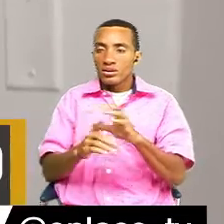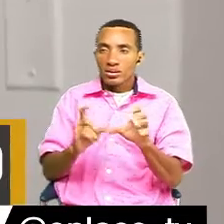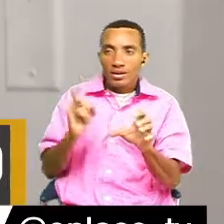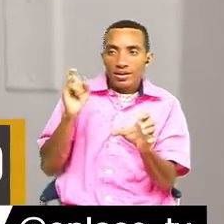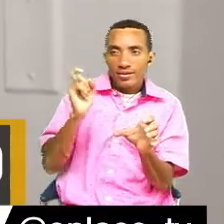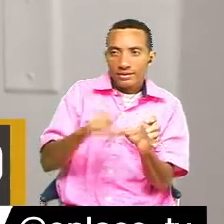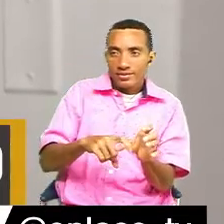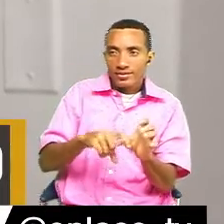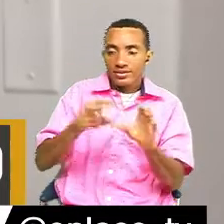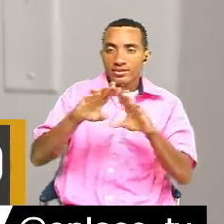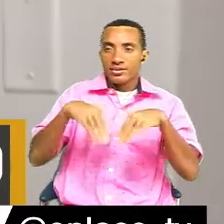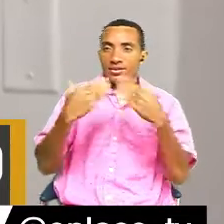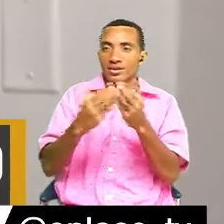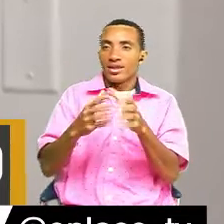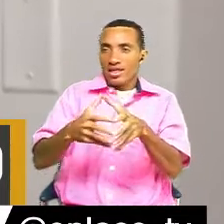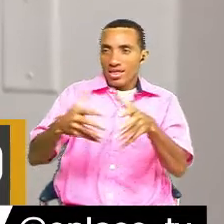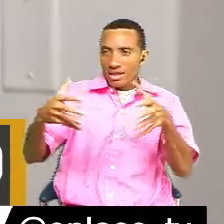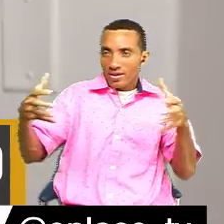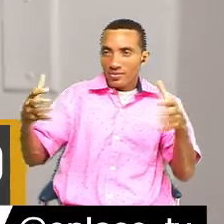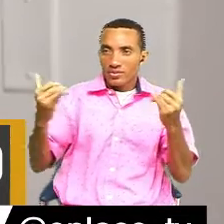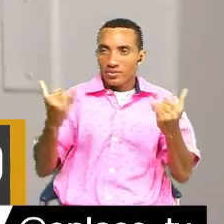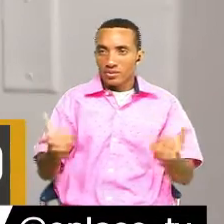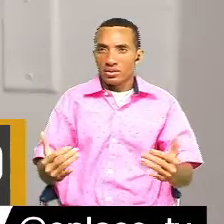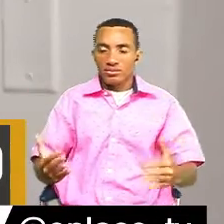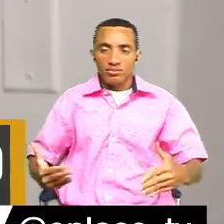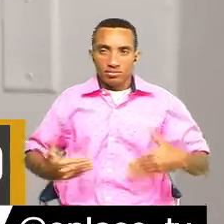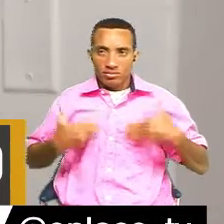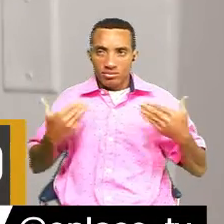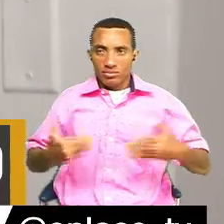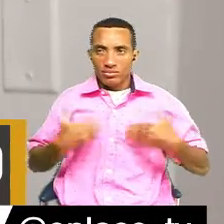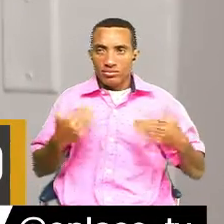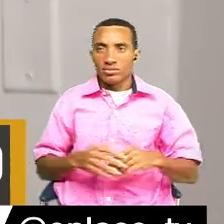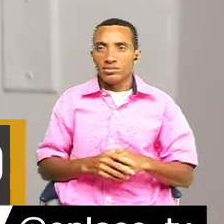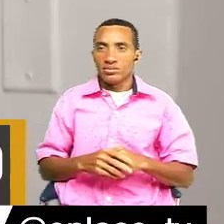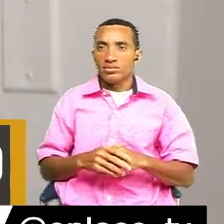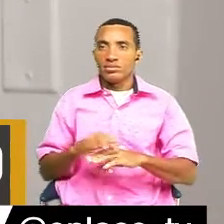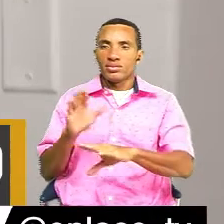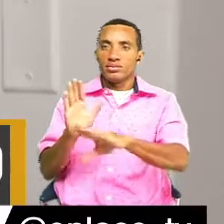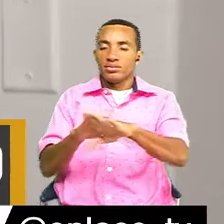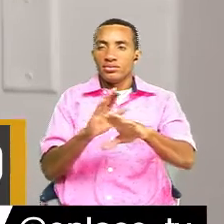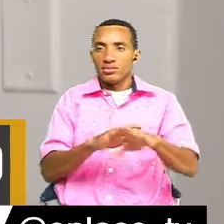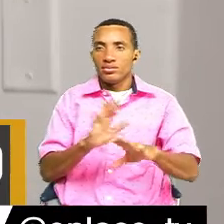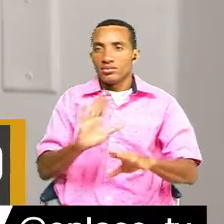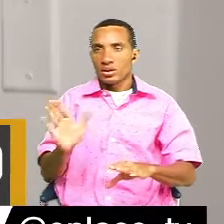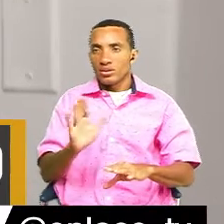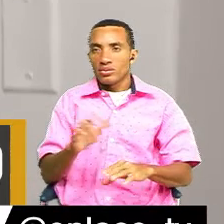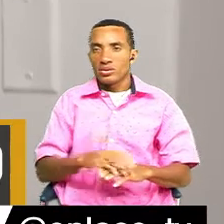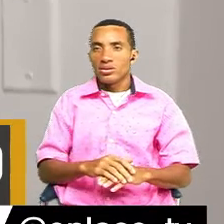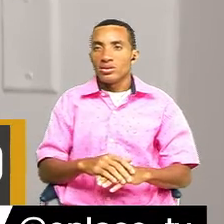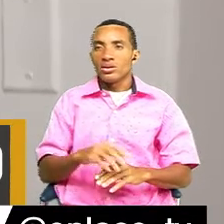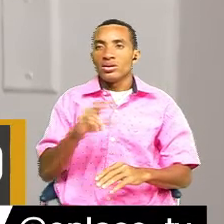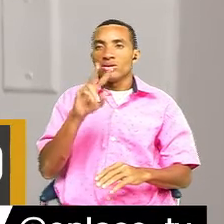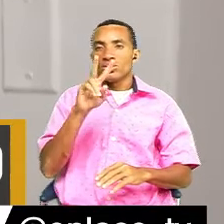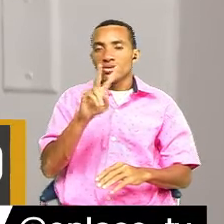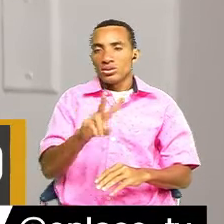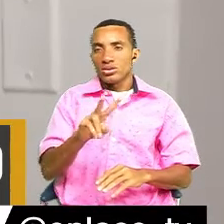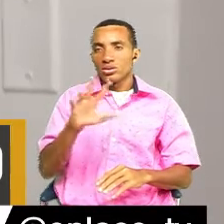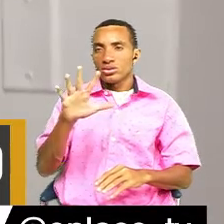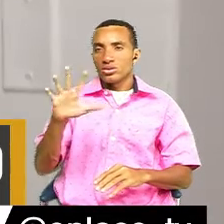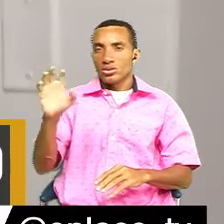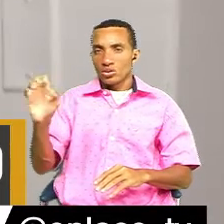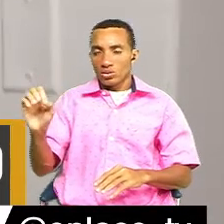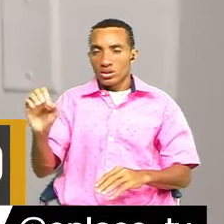megacolegio. En estos momentos estamos muy complacidos, hemos hecho alrededor de unas 250 inscripciones de niños